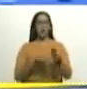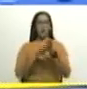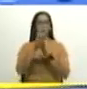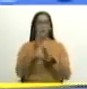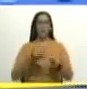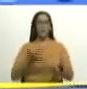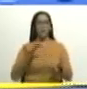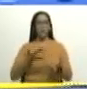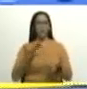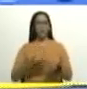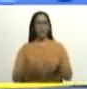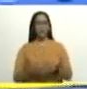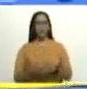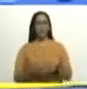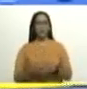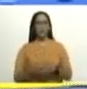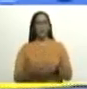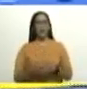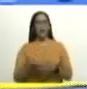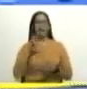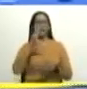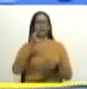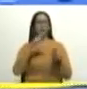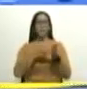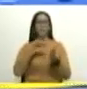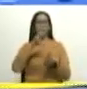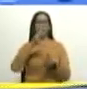importante, se llegó a